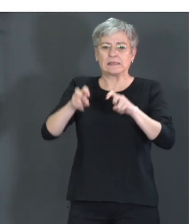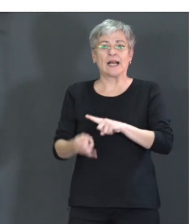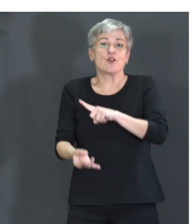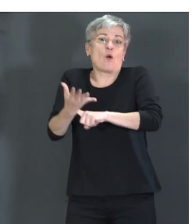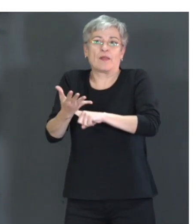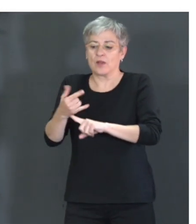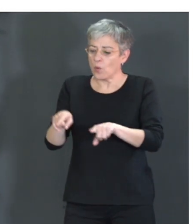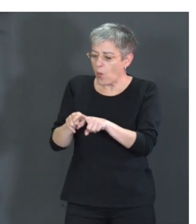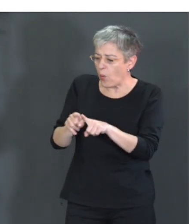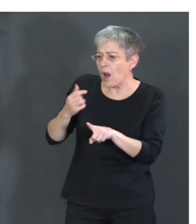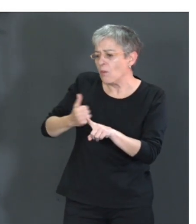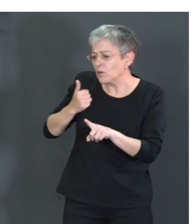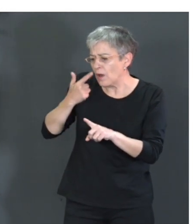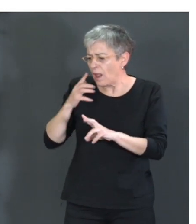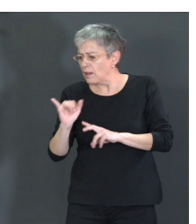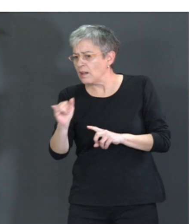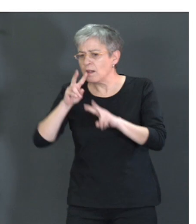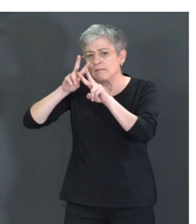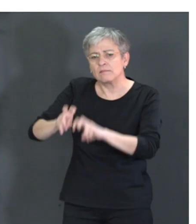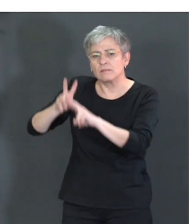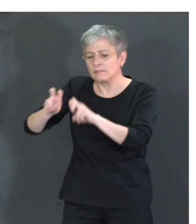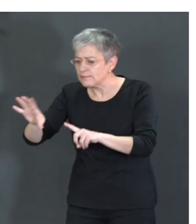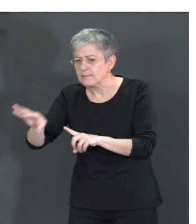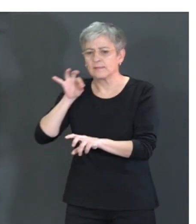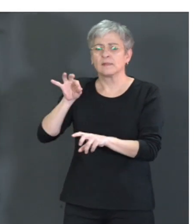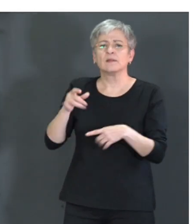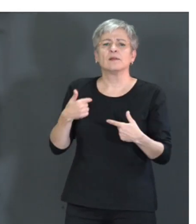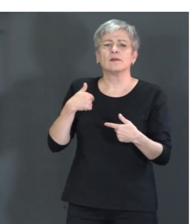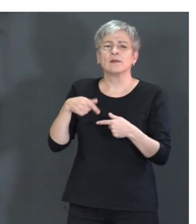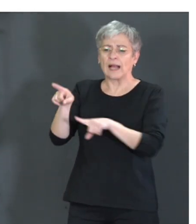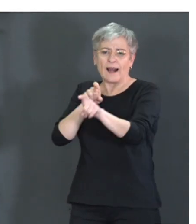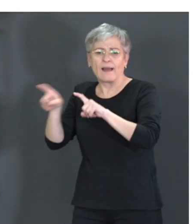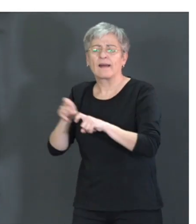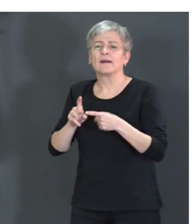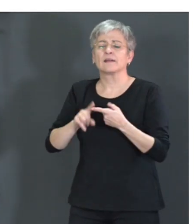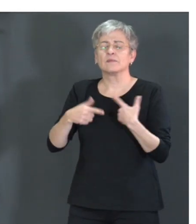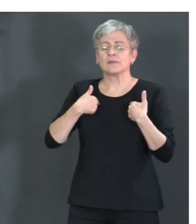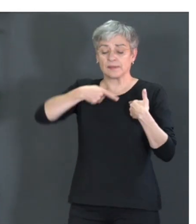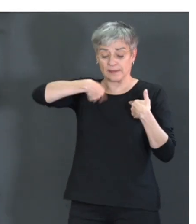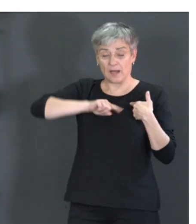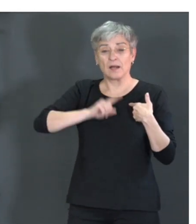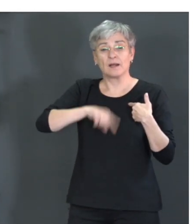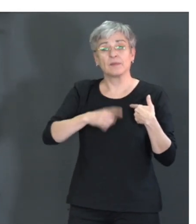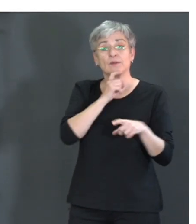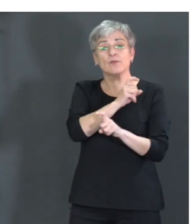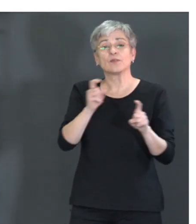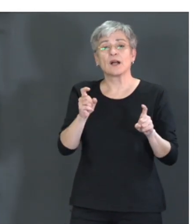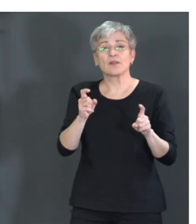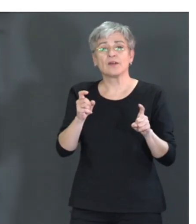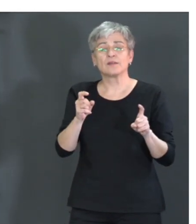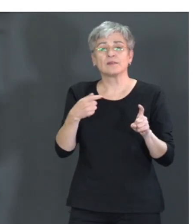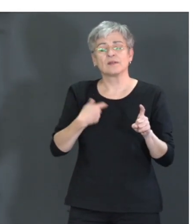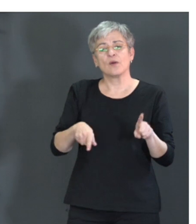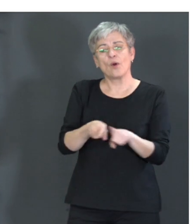camino, de ir viendo esas oportunidades, y siempre se nos mide mucho también en la Fundación por que lo que hagamos al final tenga un